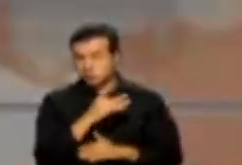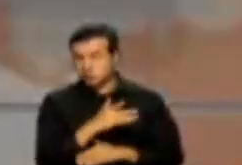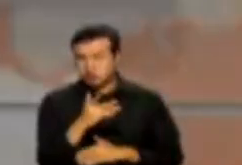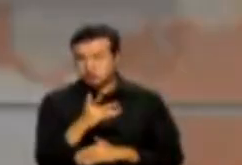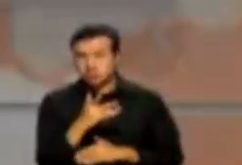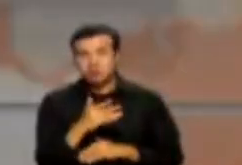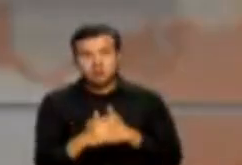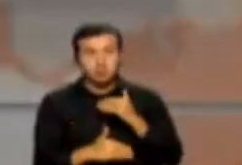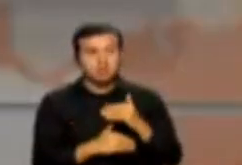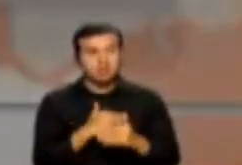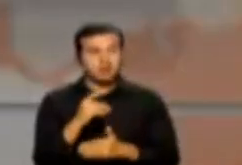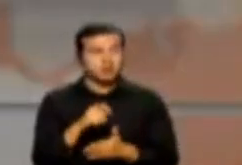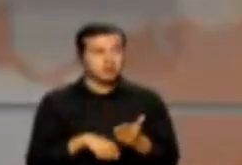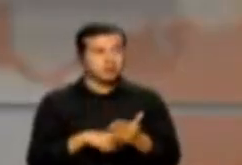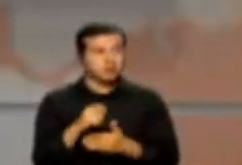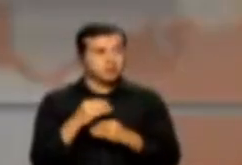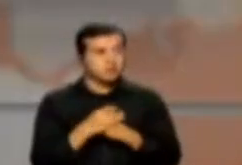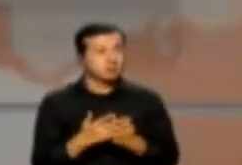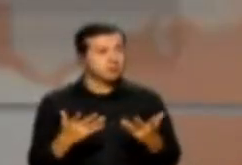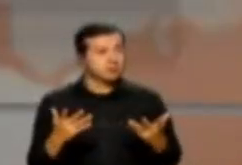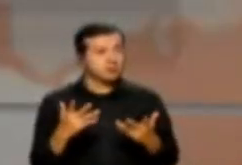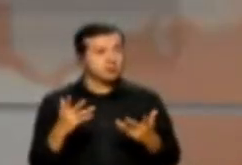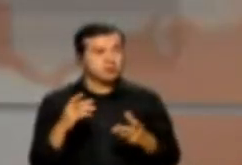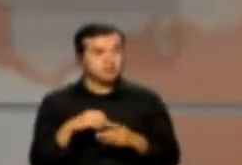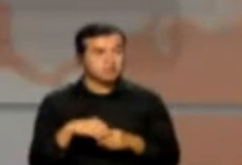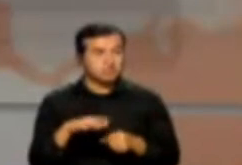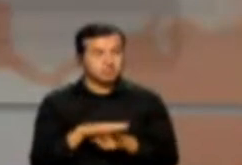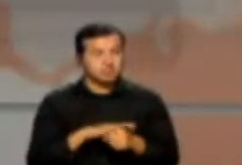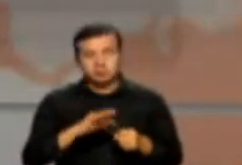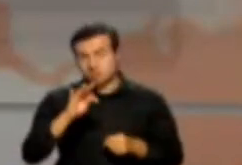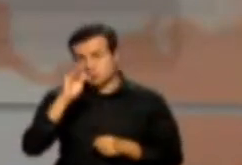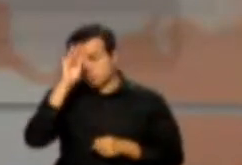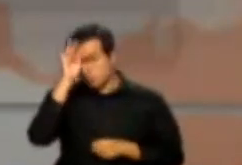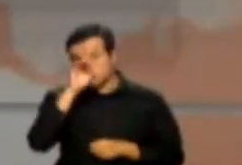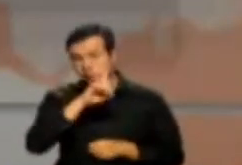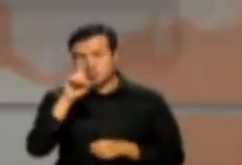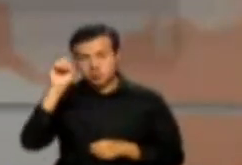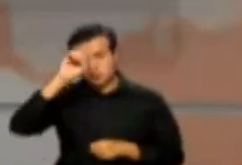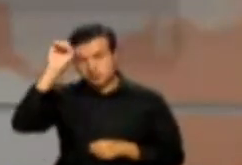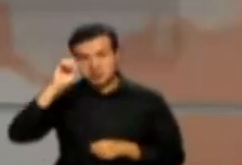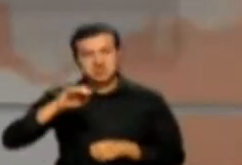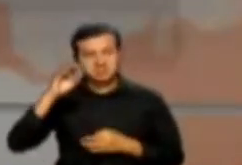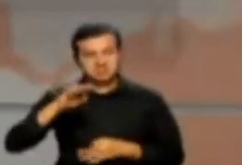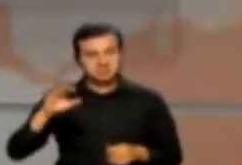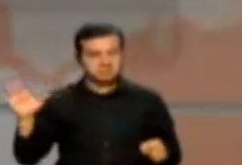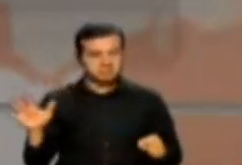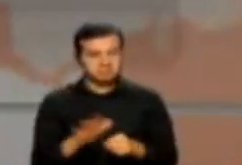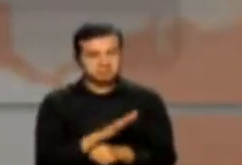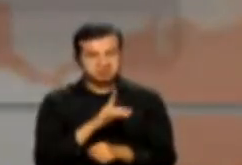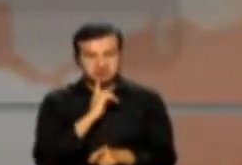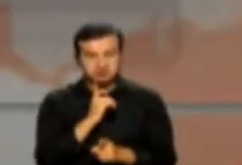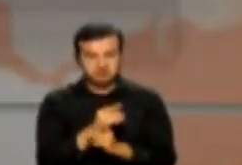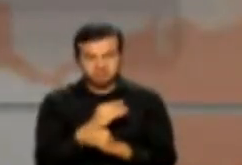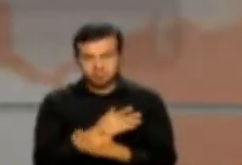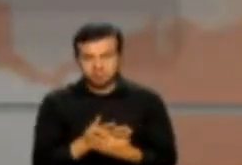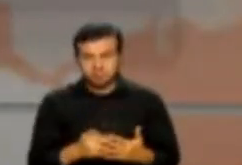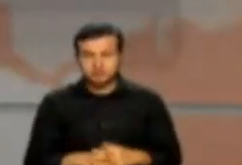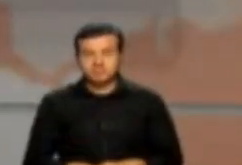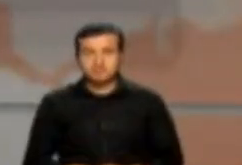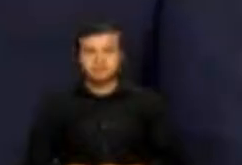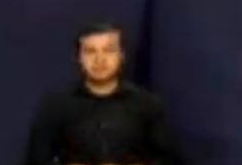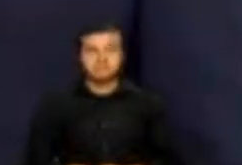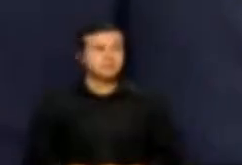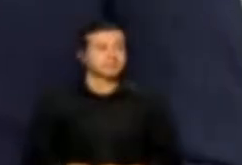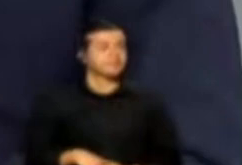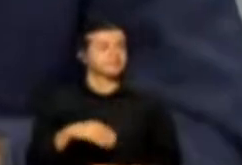este proceso de acreditación el hospital carlos andrade marín cumplió el 100% de sus exigencias dadas por el indoor si